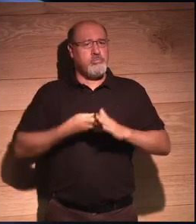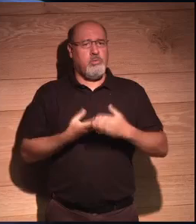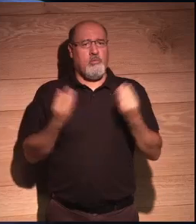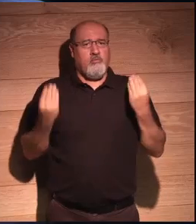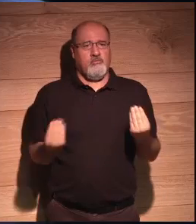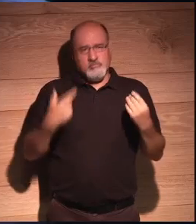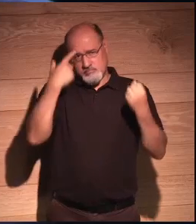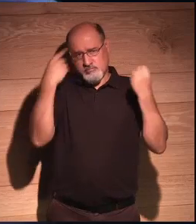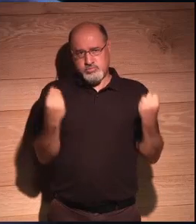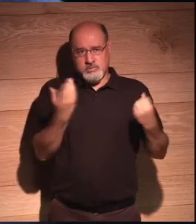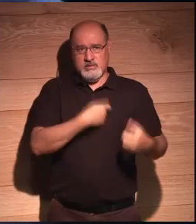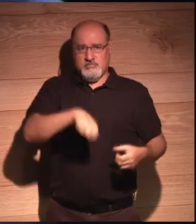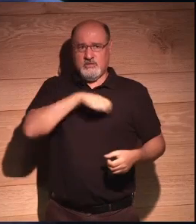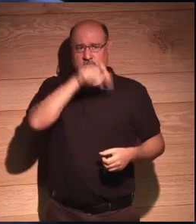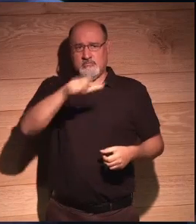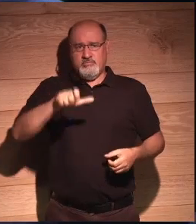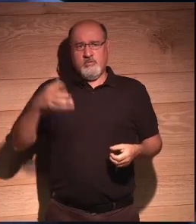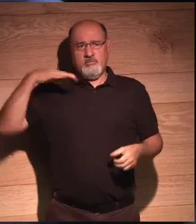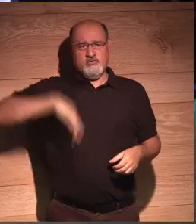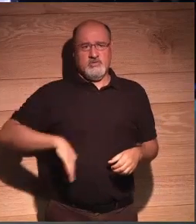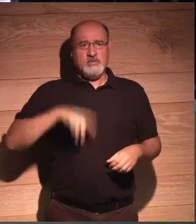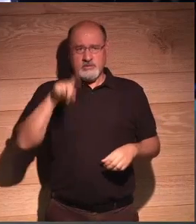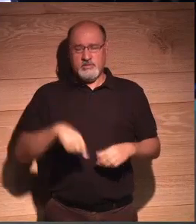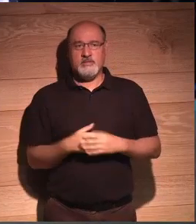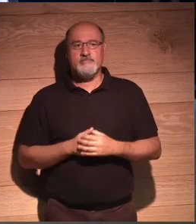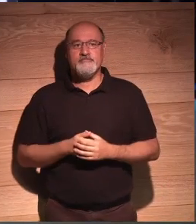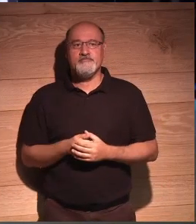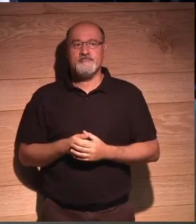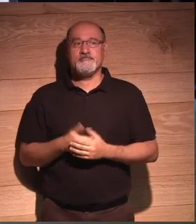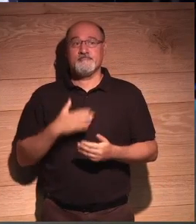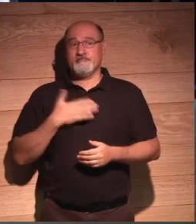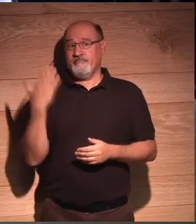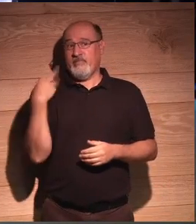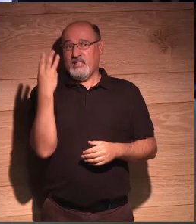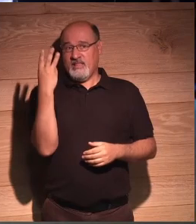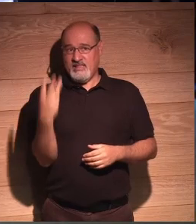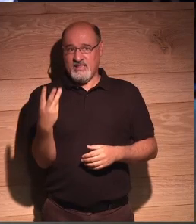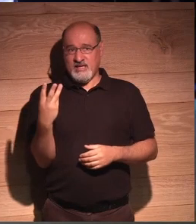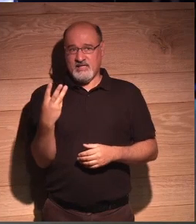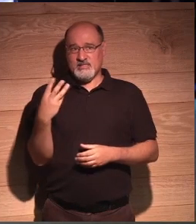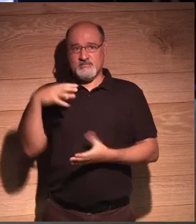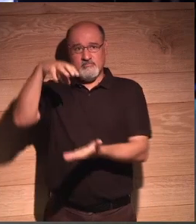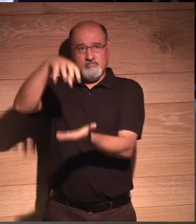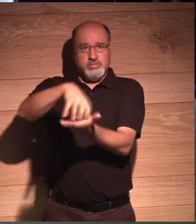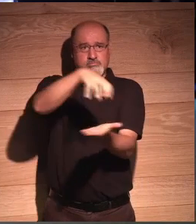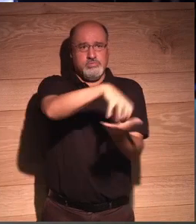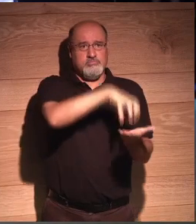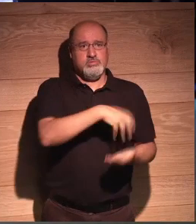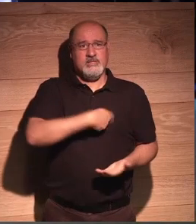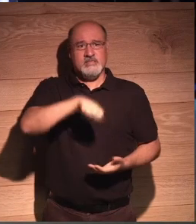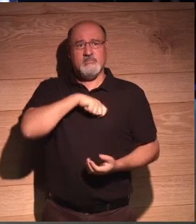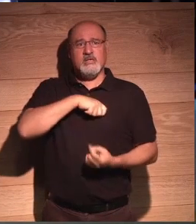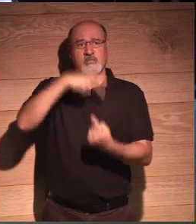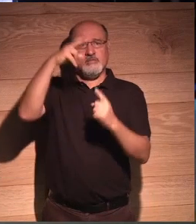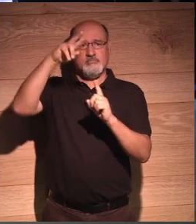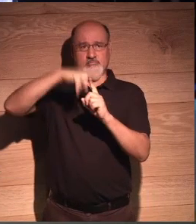formados en este país, ¿no? Jordi. Bueno, había tres estaciones en España: